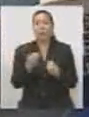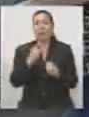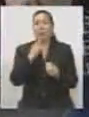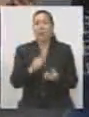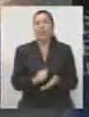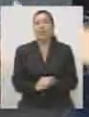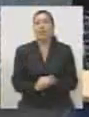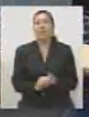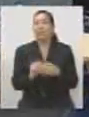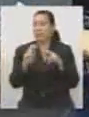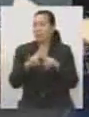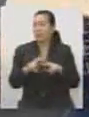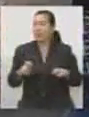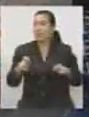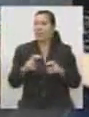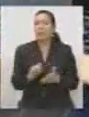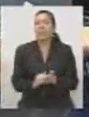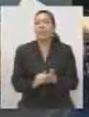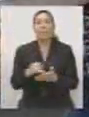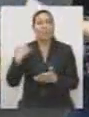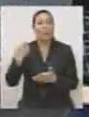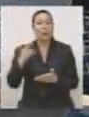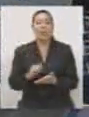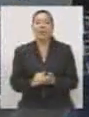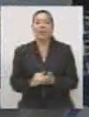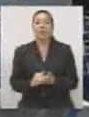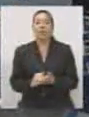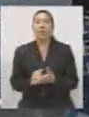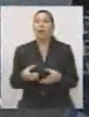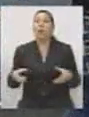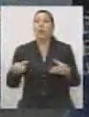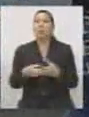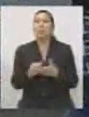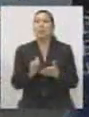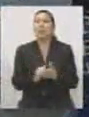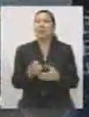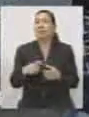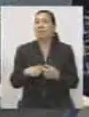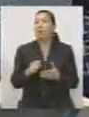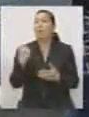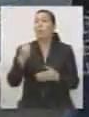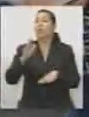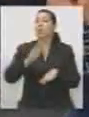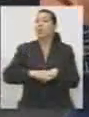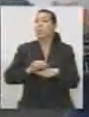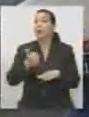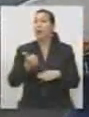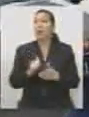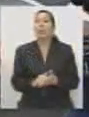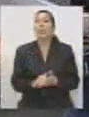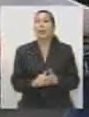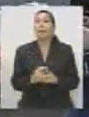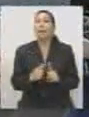una investigación política en el caso de la mega comisión, que intervenga un poder sobre el otro. Entonces, ahora